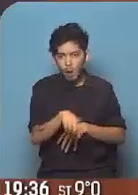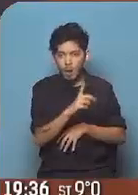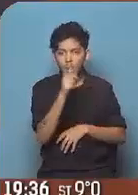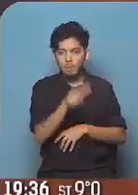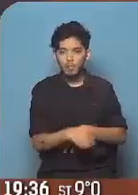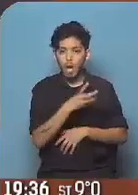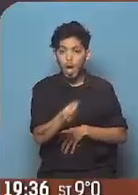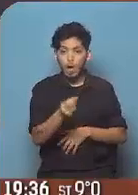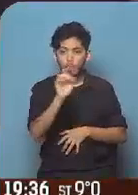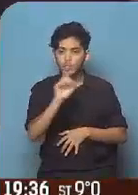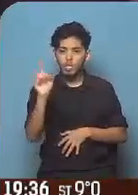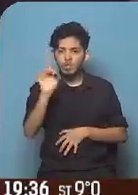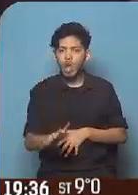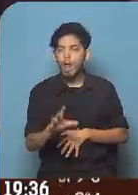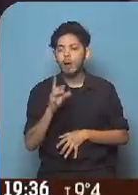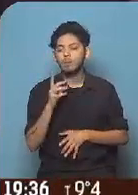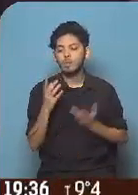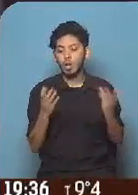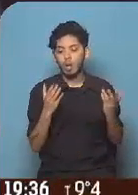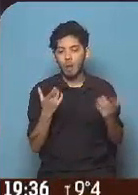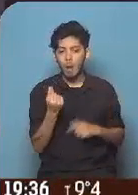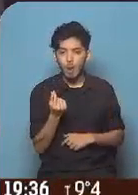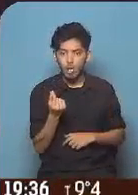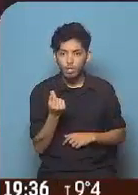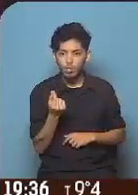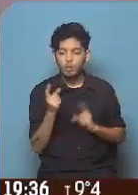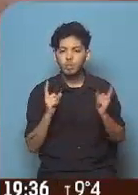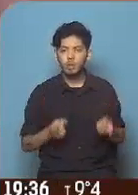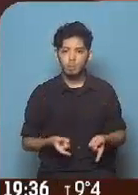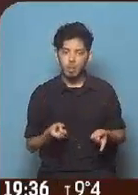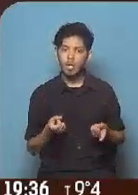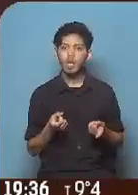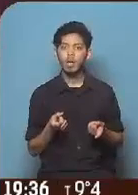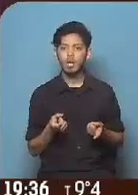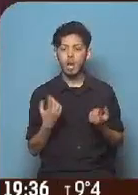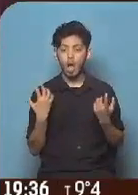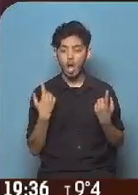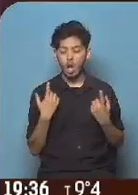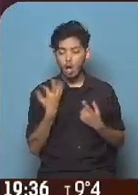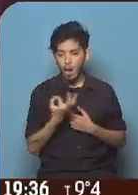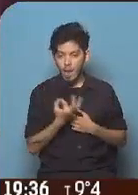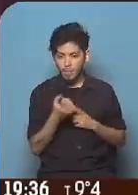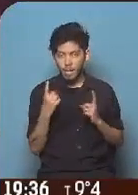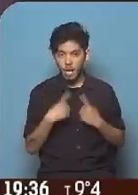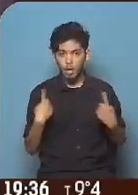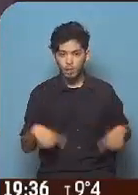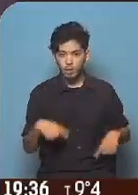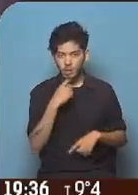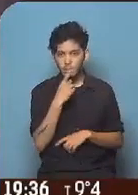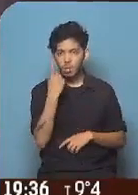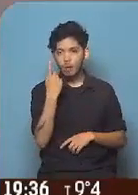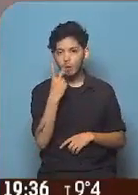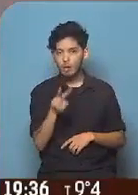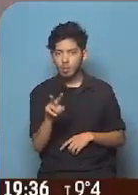consumidor no solo comparar el precio, sino el precio con la calidad del artículo, si es una